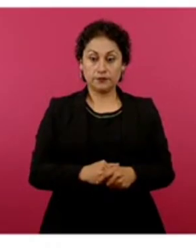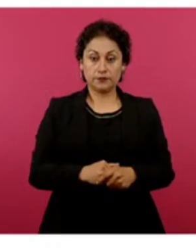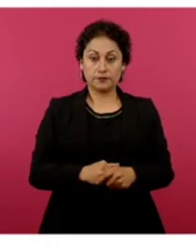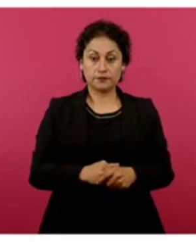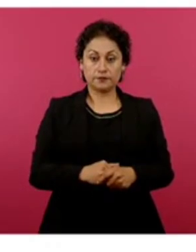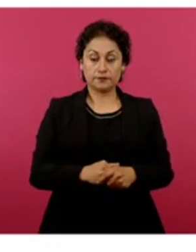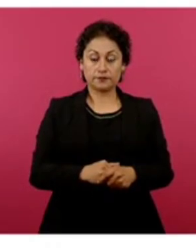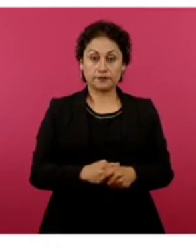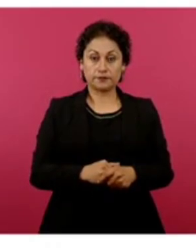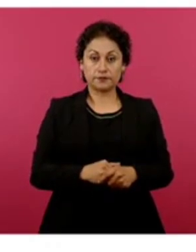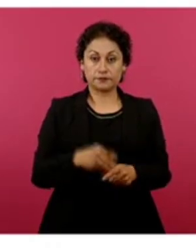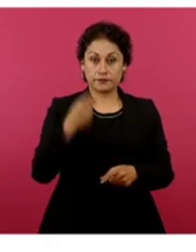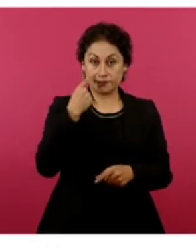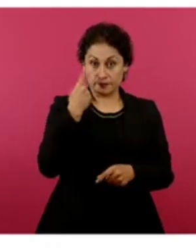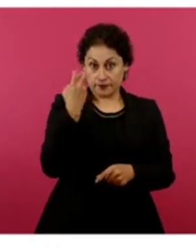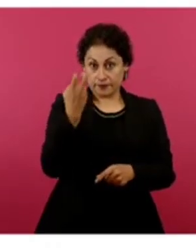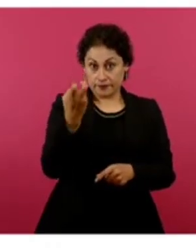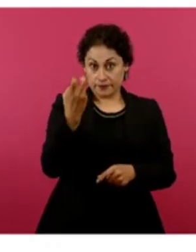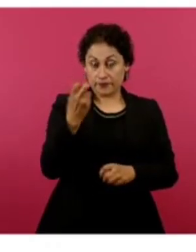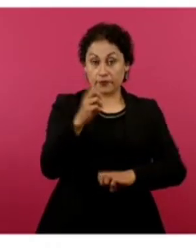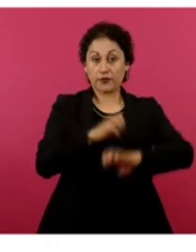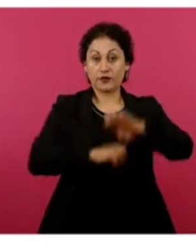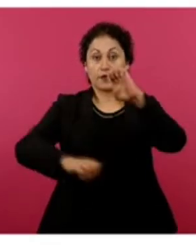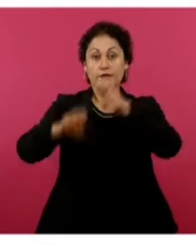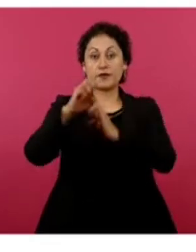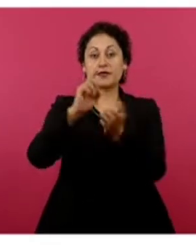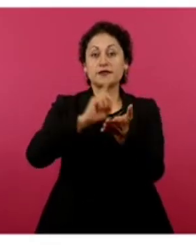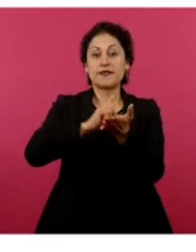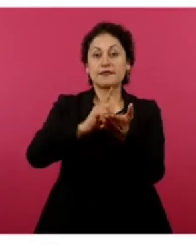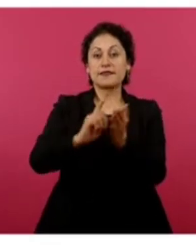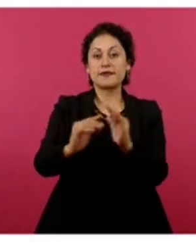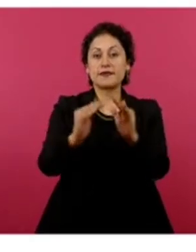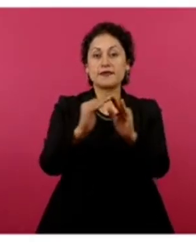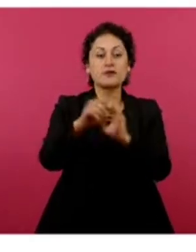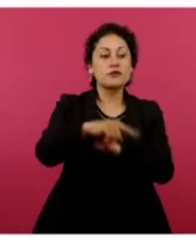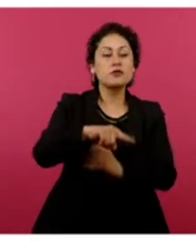Este es el domicilio de la empresa.